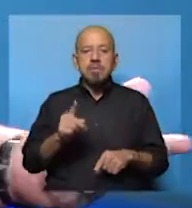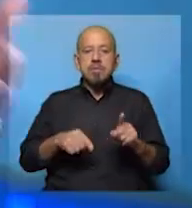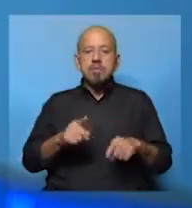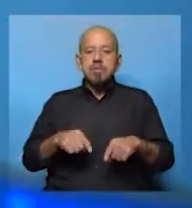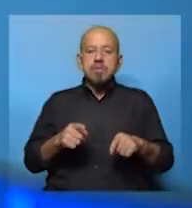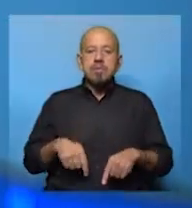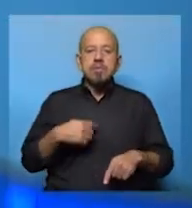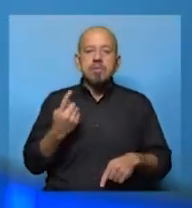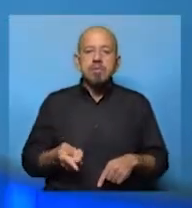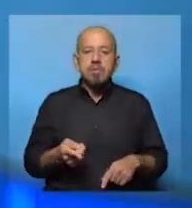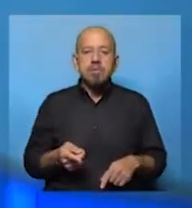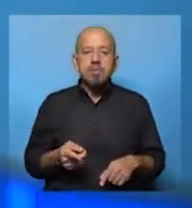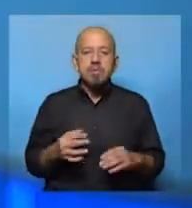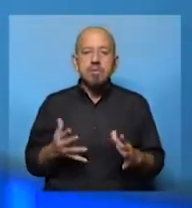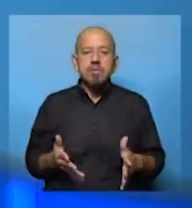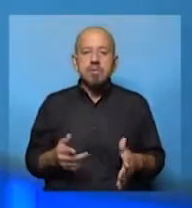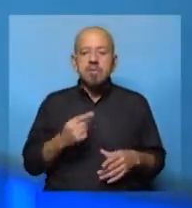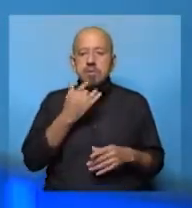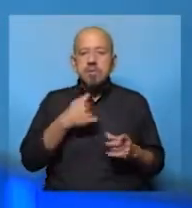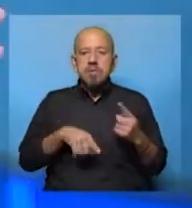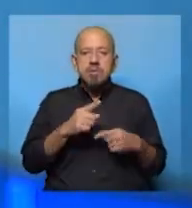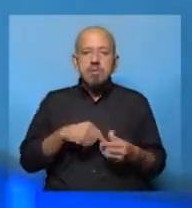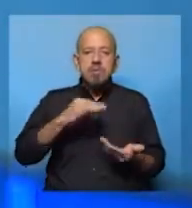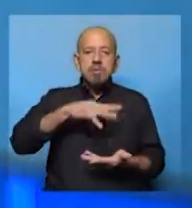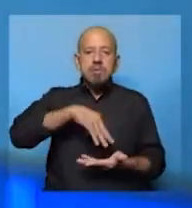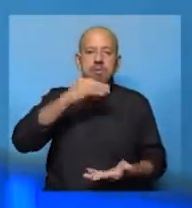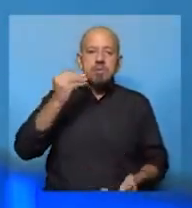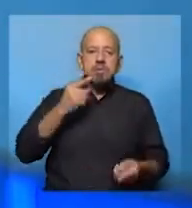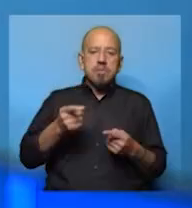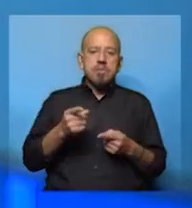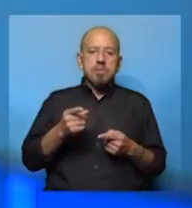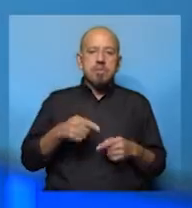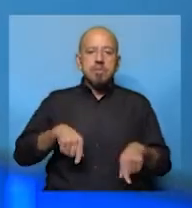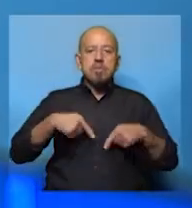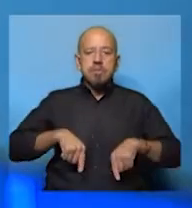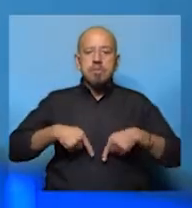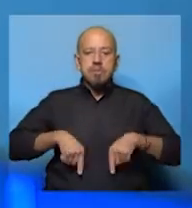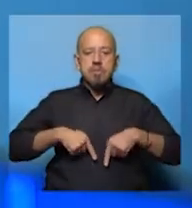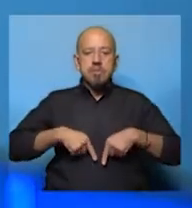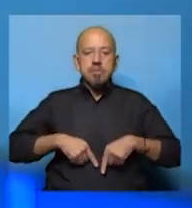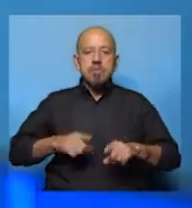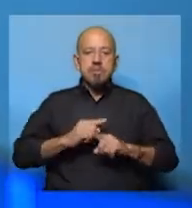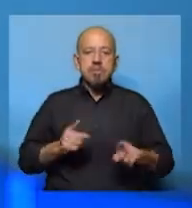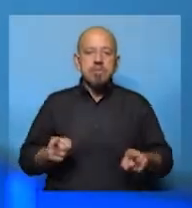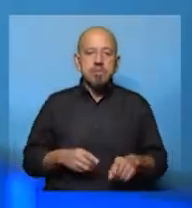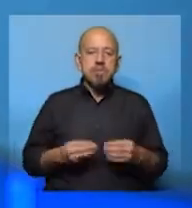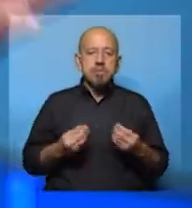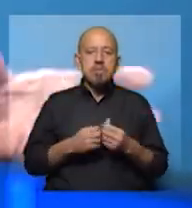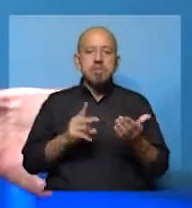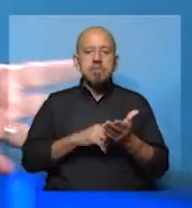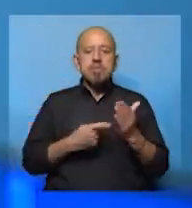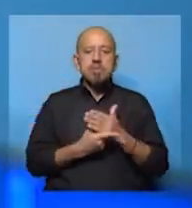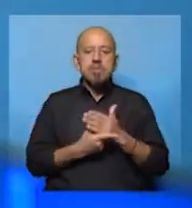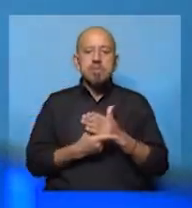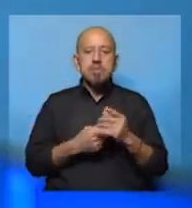otros en este caso yo te dije el ejemplo de antel con la con la intendencia que insisto no fue uno sino fueron varios proyectos en